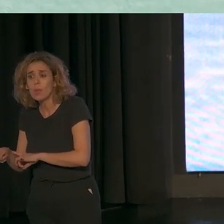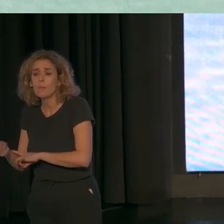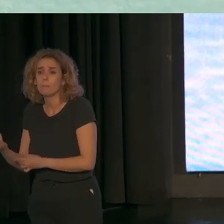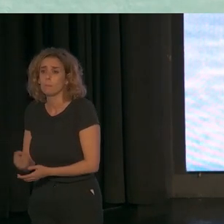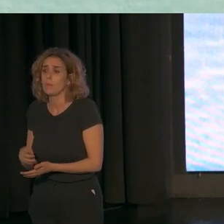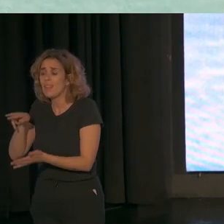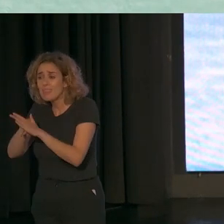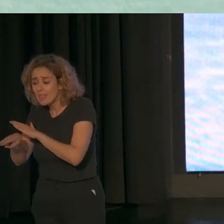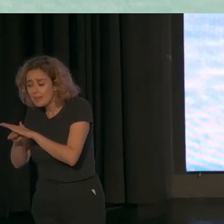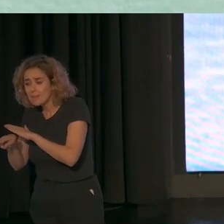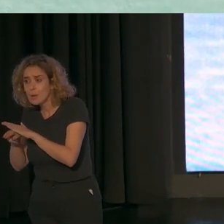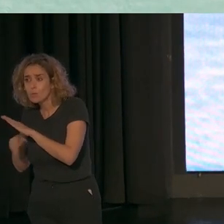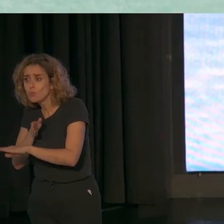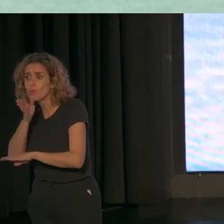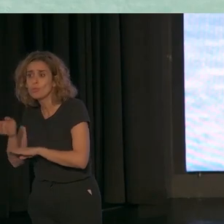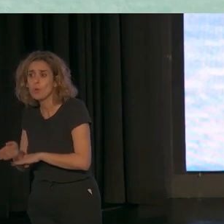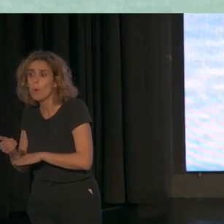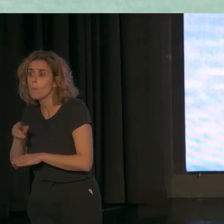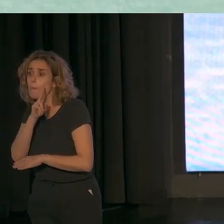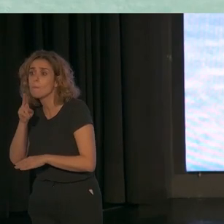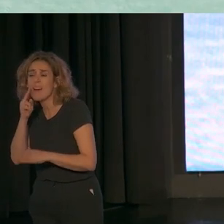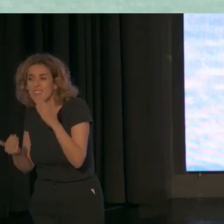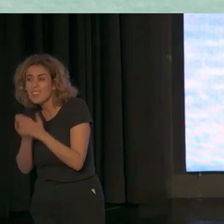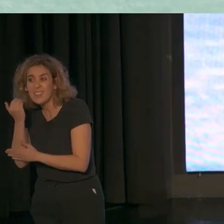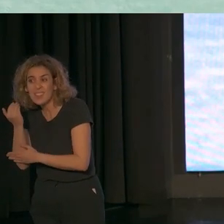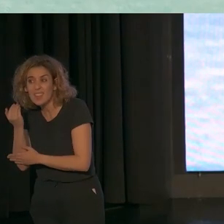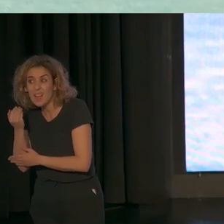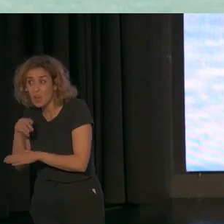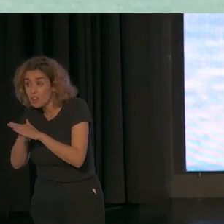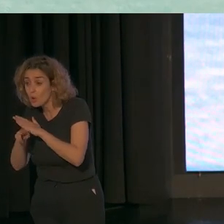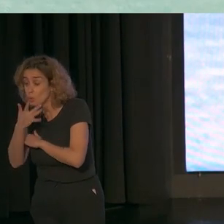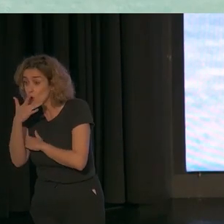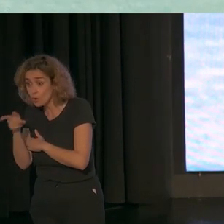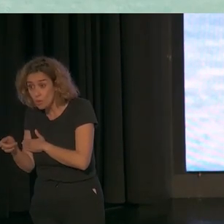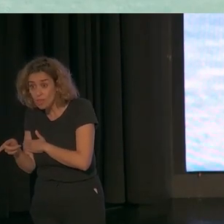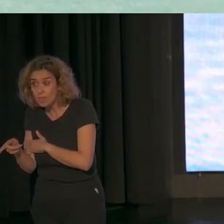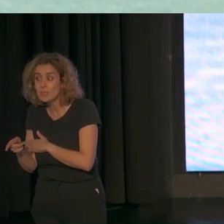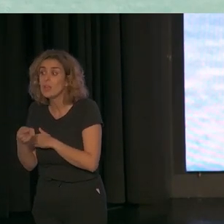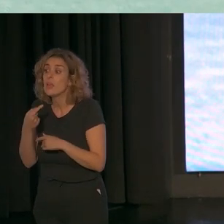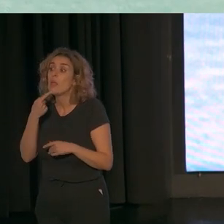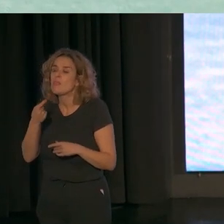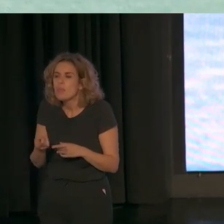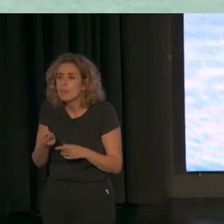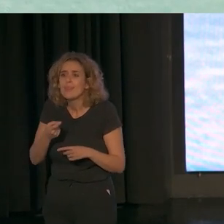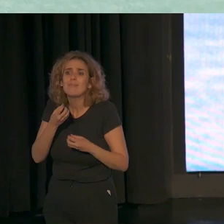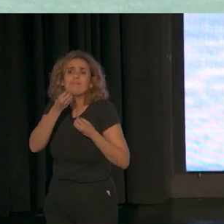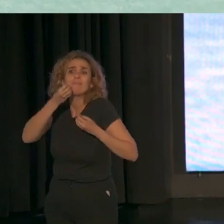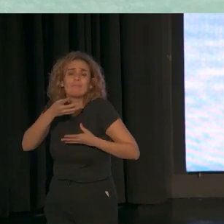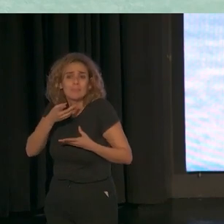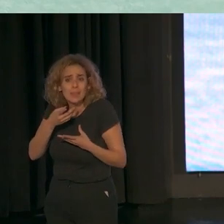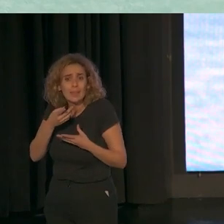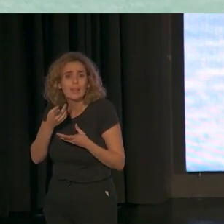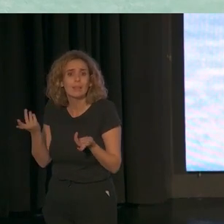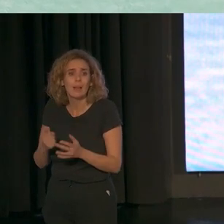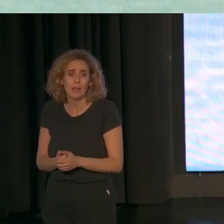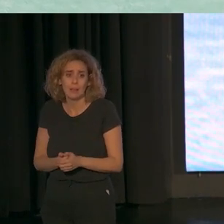de recurso que son madres de día no sé si conocéis el recurso si nos puedes decir cómo lo veis desde como especialistas en